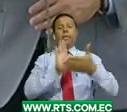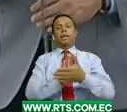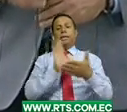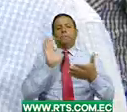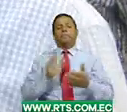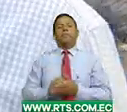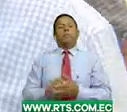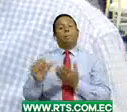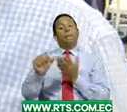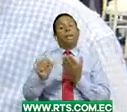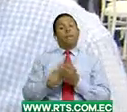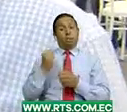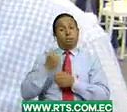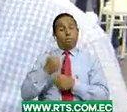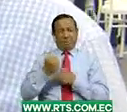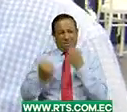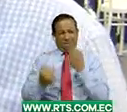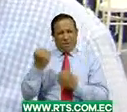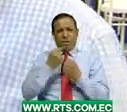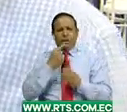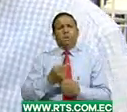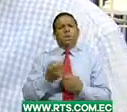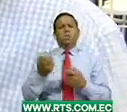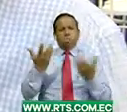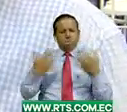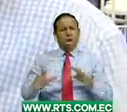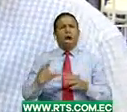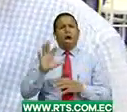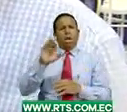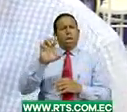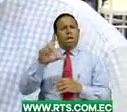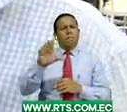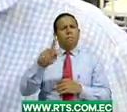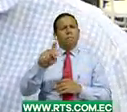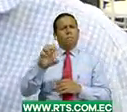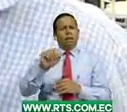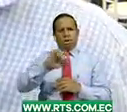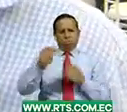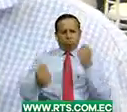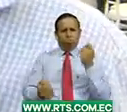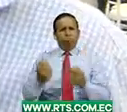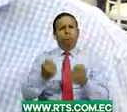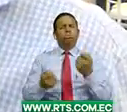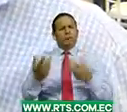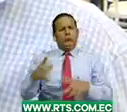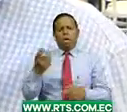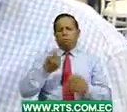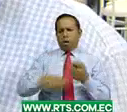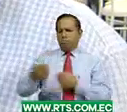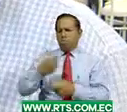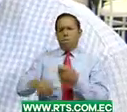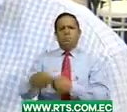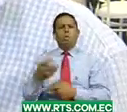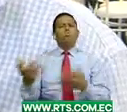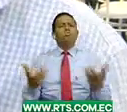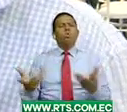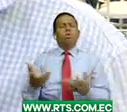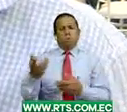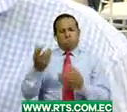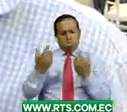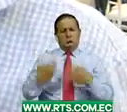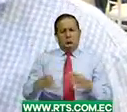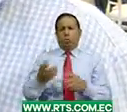al respecto. El telepeaje lo están vendiendo ya. Ya está, hay varias personas que lo han comprado, se parquean y lo adquieren en las oficinas de la concesionaria, ya lo